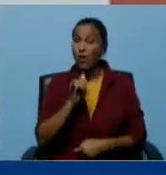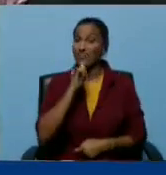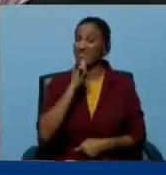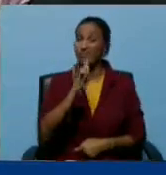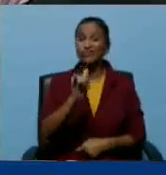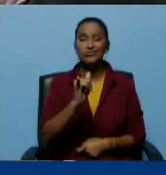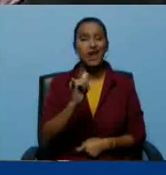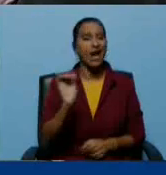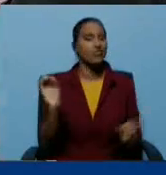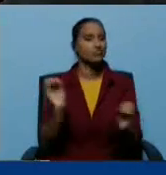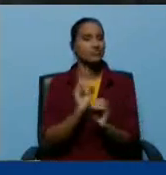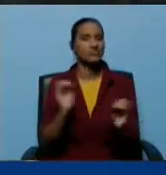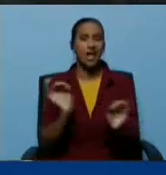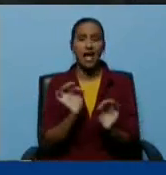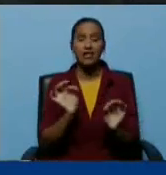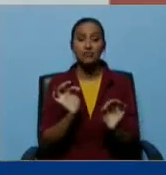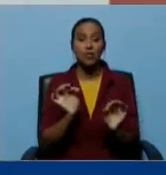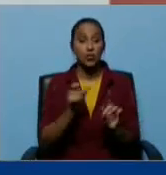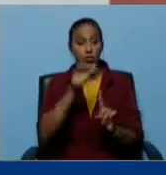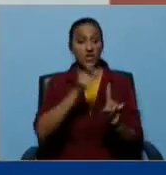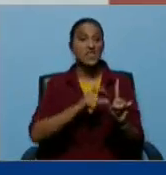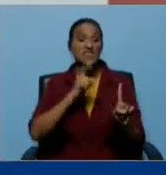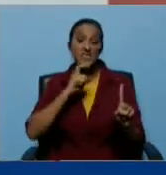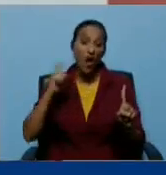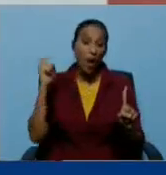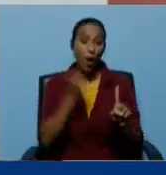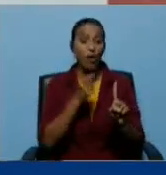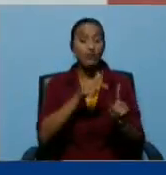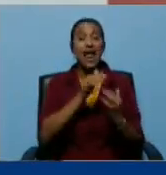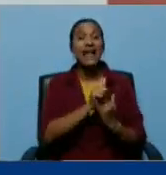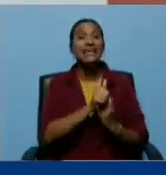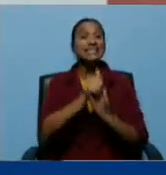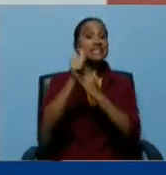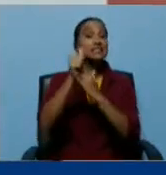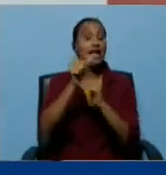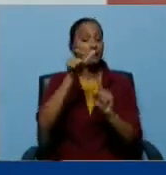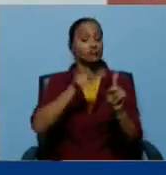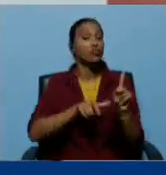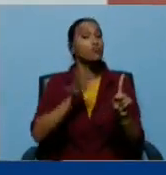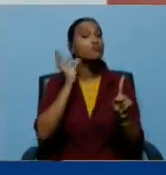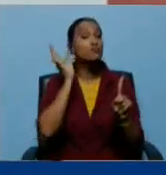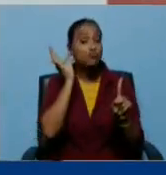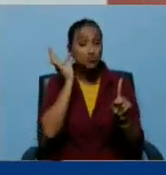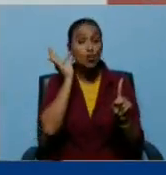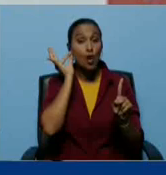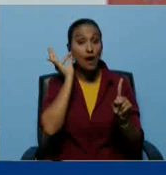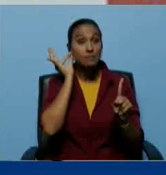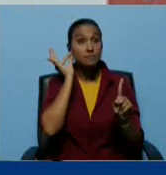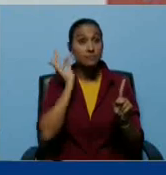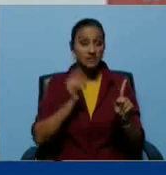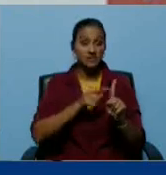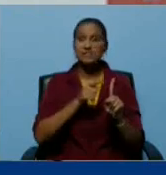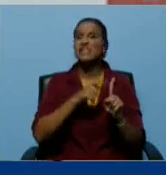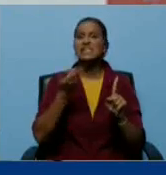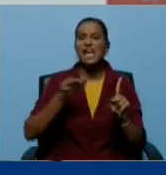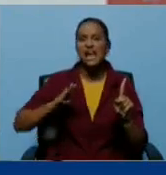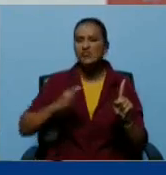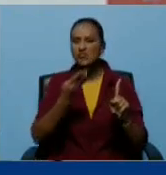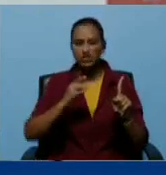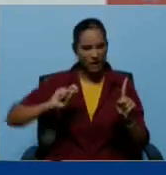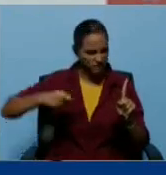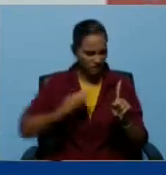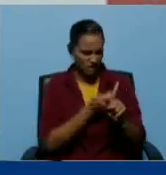fuerza. Un delito de odio contra una líder popular que fue apuñaleada,